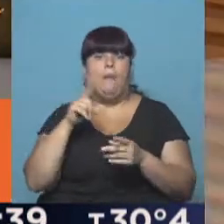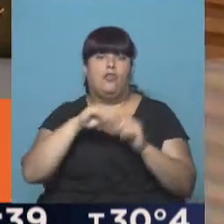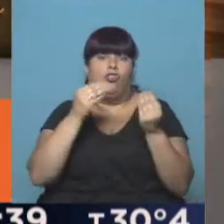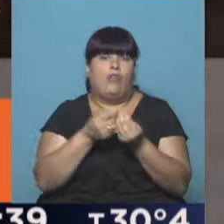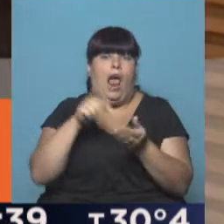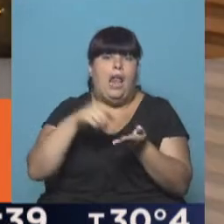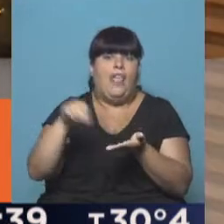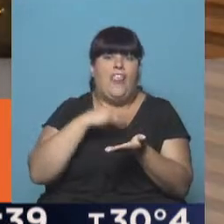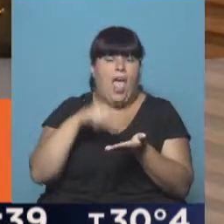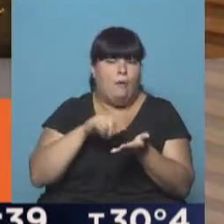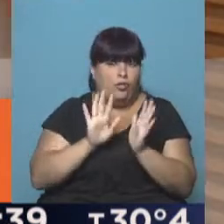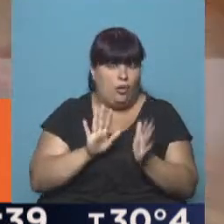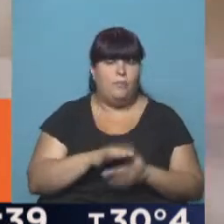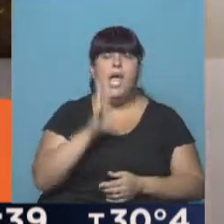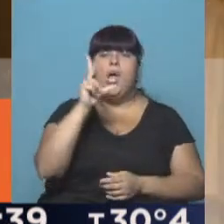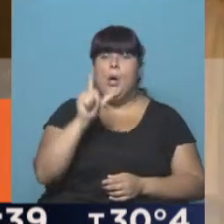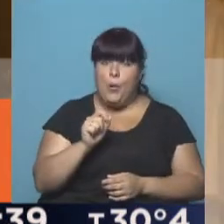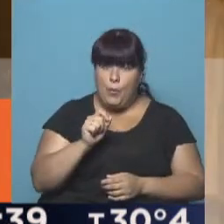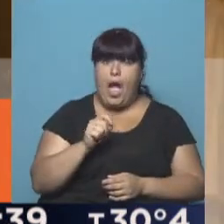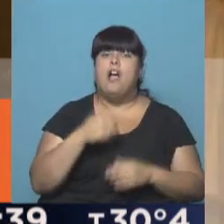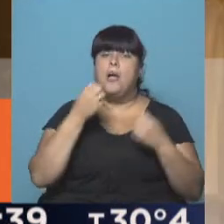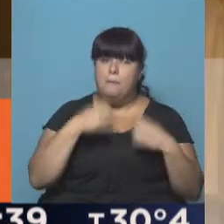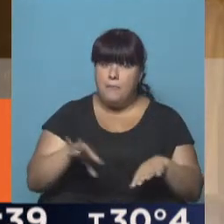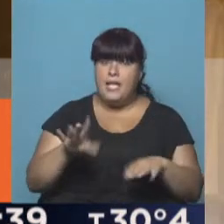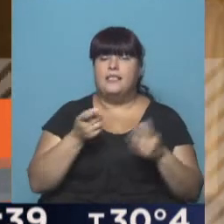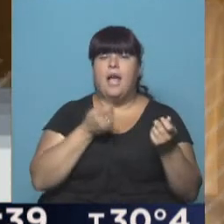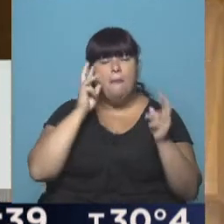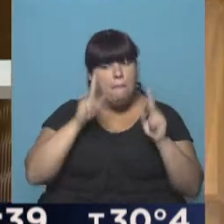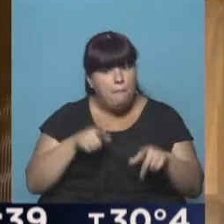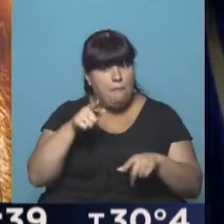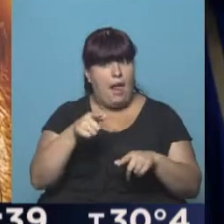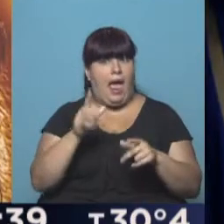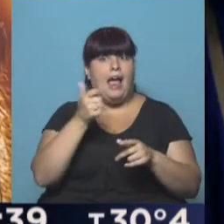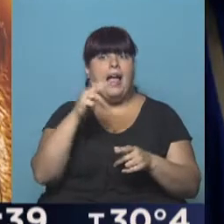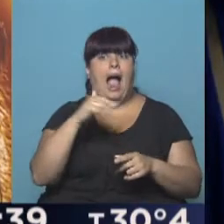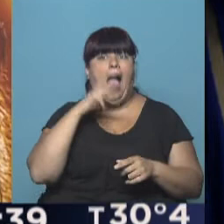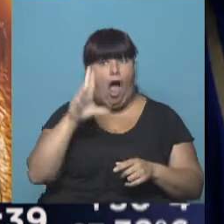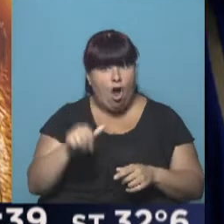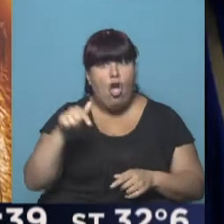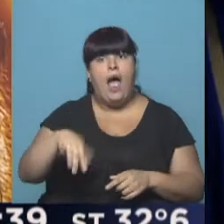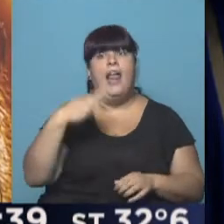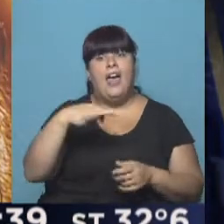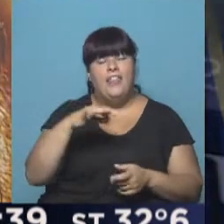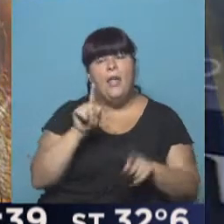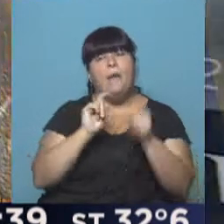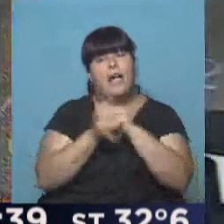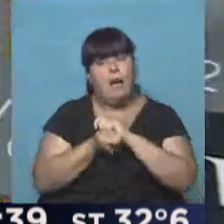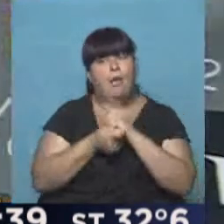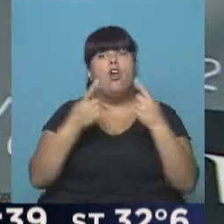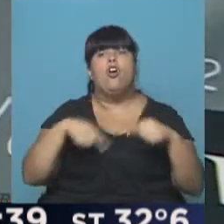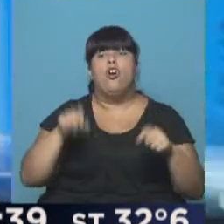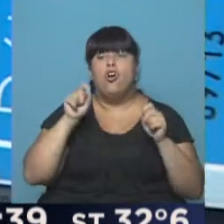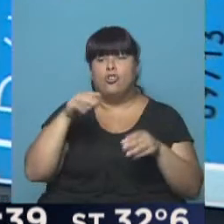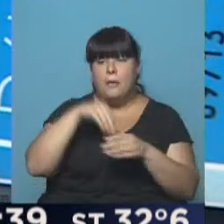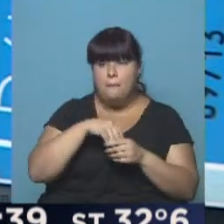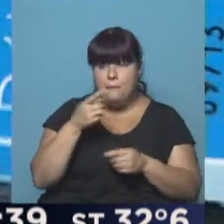saldo en su tarjeta débito los bancos comenzaron a poner operativas de estas cajas de ahorros que ahora deberán transformar en productos